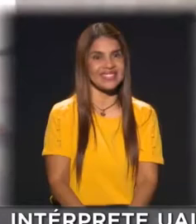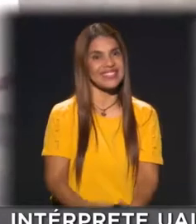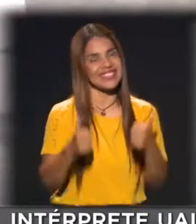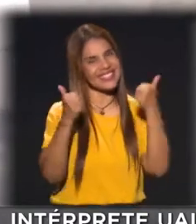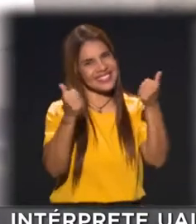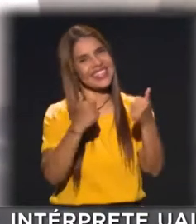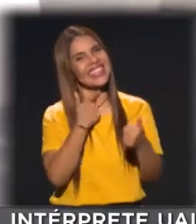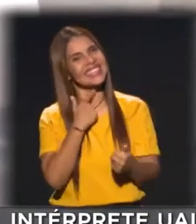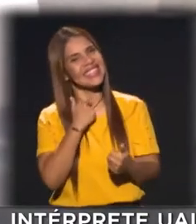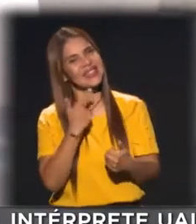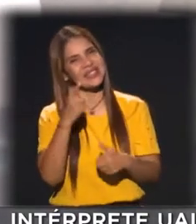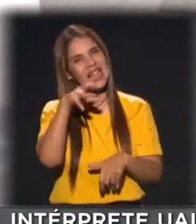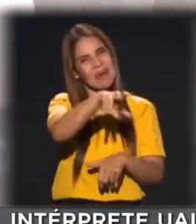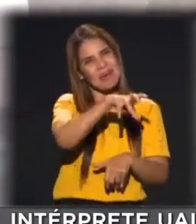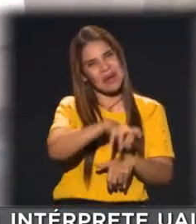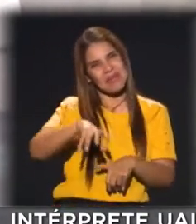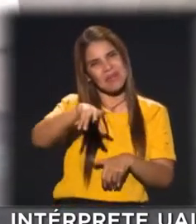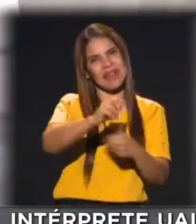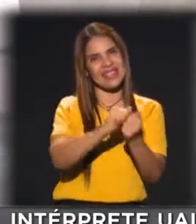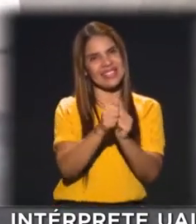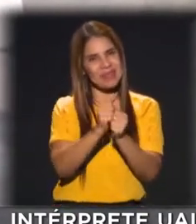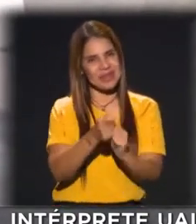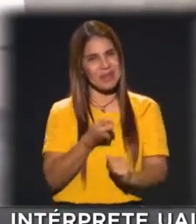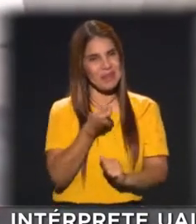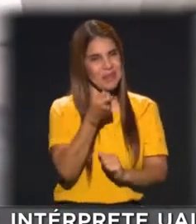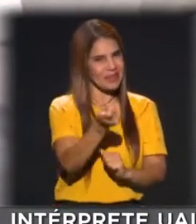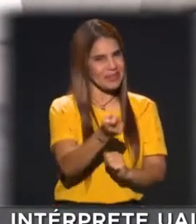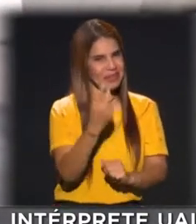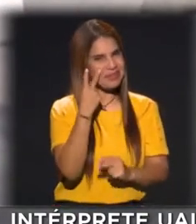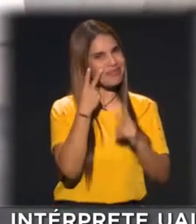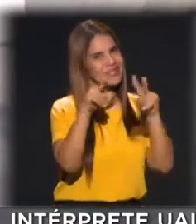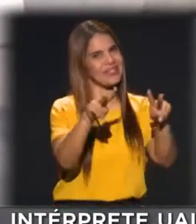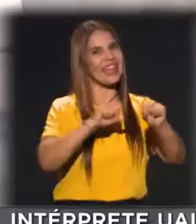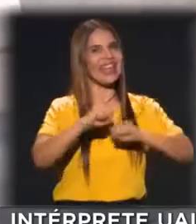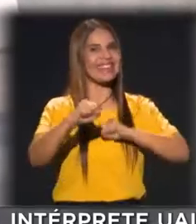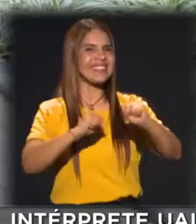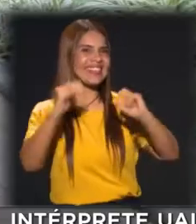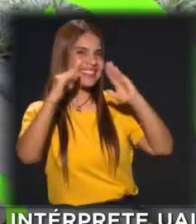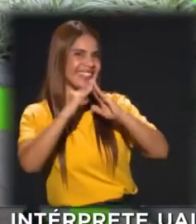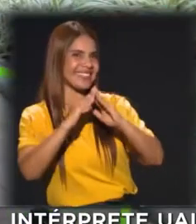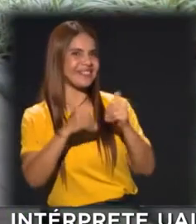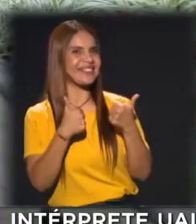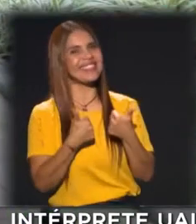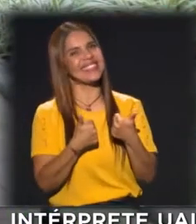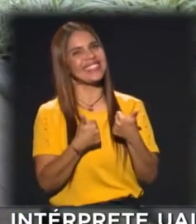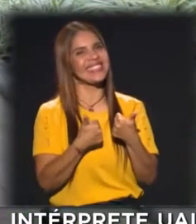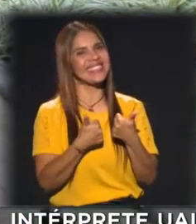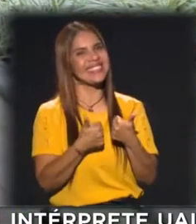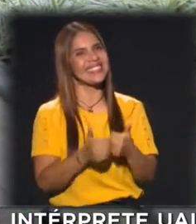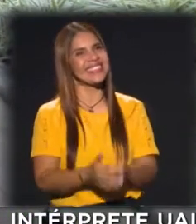Hayan disfrutado de este circuito casero. Nos vemos en una próxima cápsula con más actividades caseras.